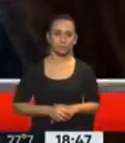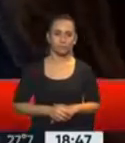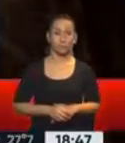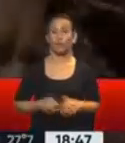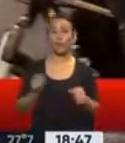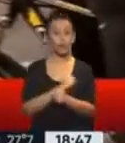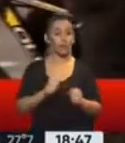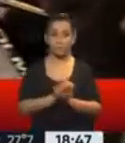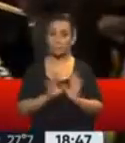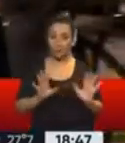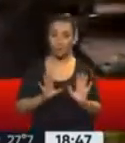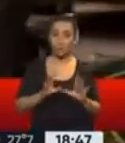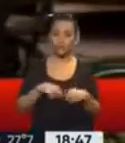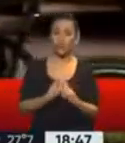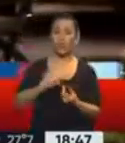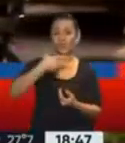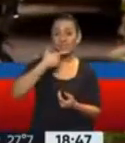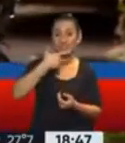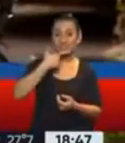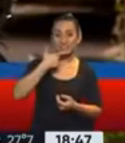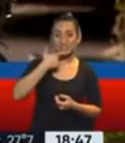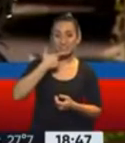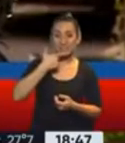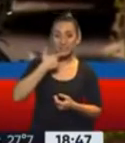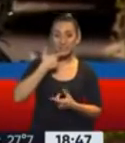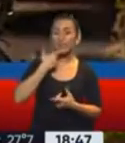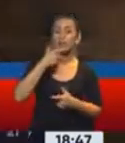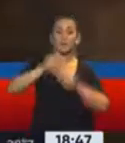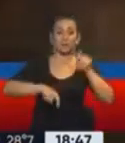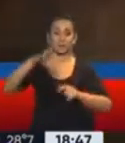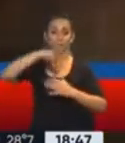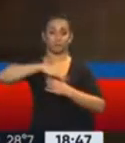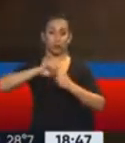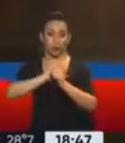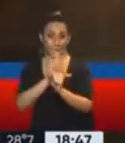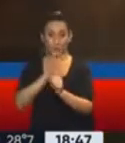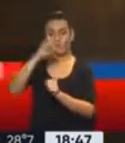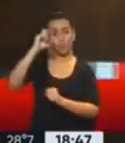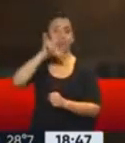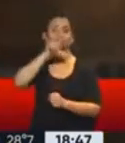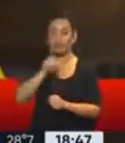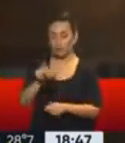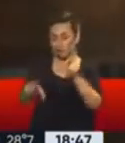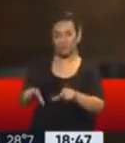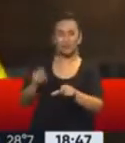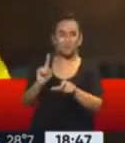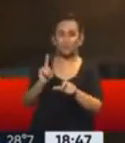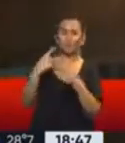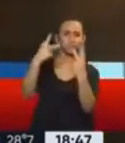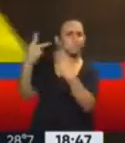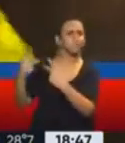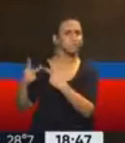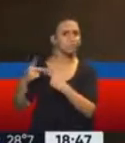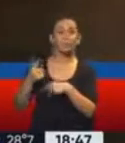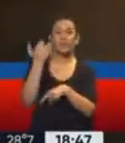Se confirmaron otros 17 nuevos casos de la variante Delta relacionados con viajeros. Ya se han identificado en